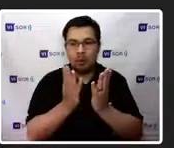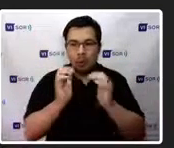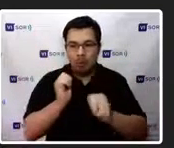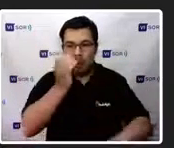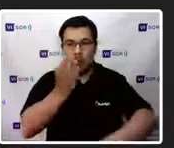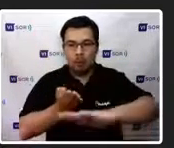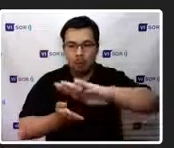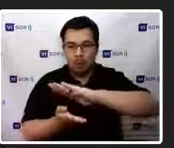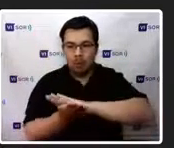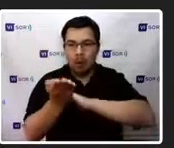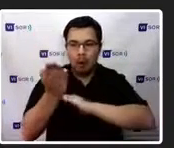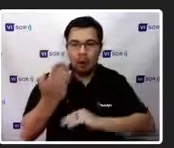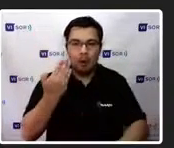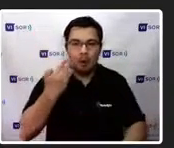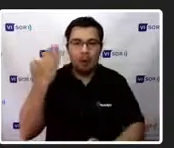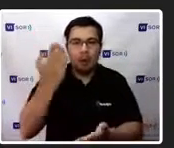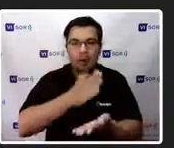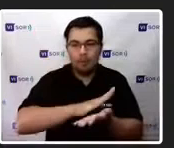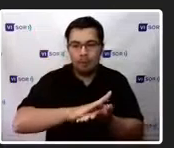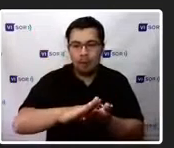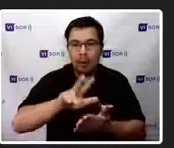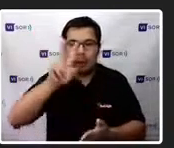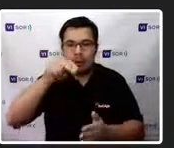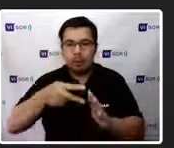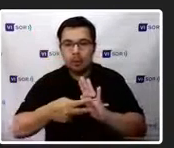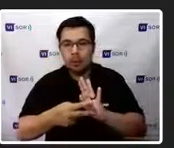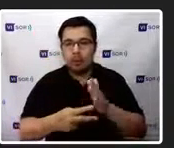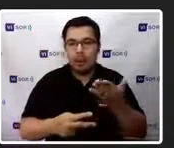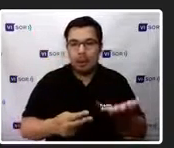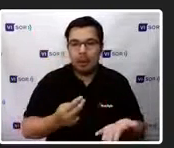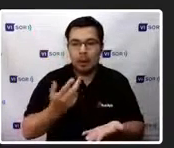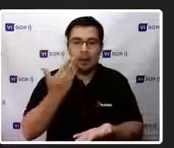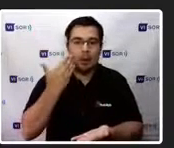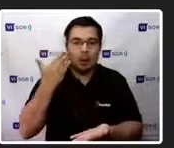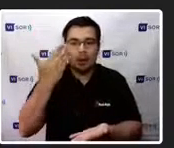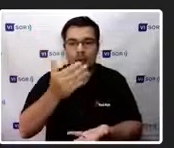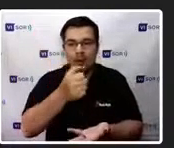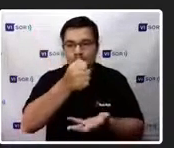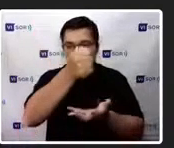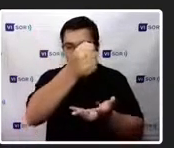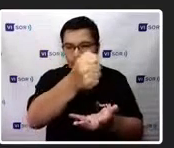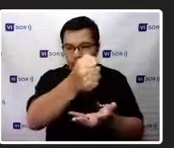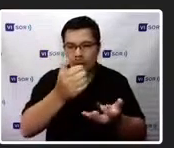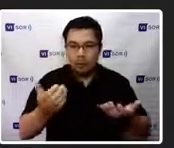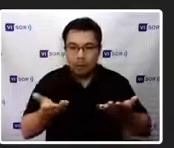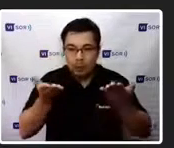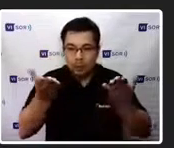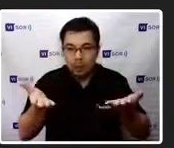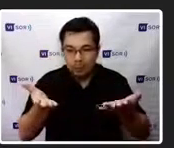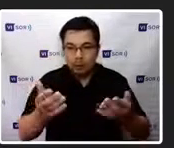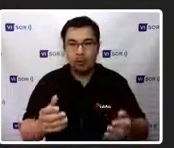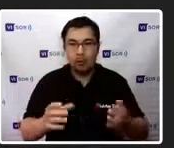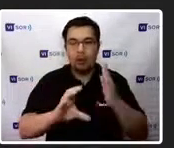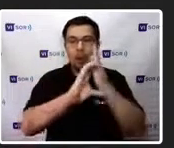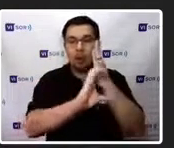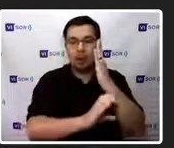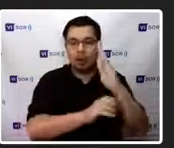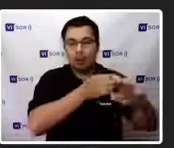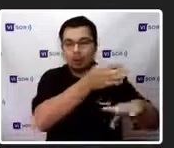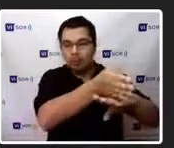beca sin ningún problema. Y esta beca, ¿no es cierto?, se les entrega a las carreras de ecoturismo más profesional en